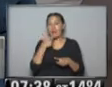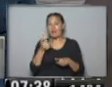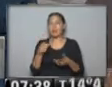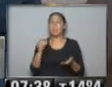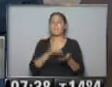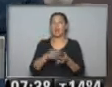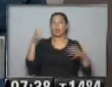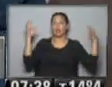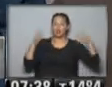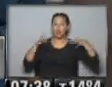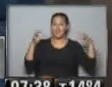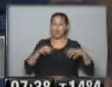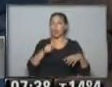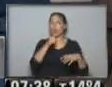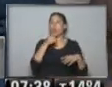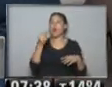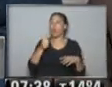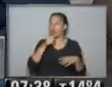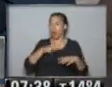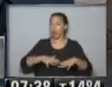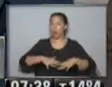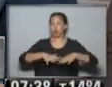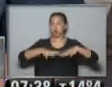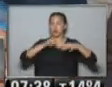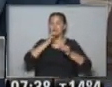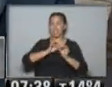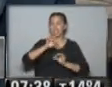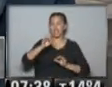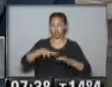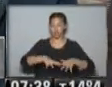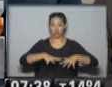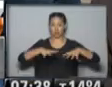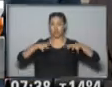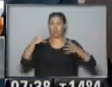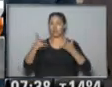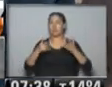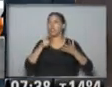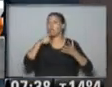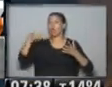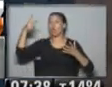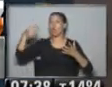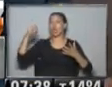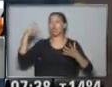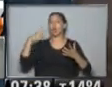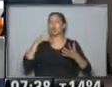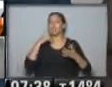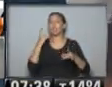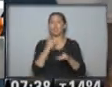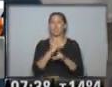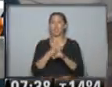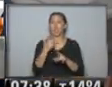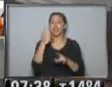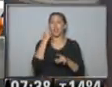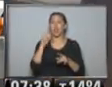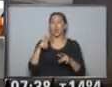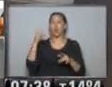las lluvias. Cuando supera una cantidad de litros, la cámara, el transformador se quema y nos dejan sin luz. Hace 3 días que no